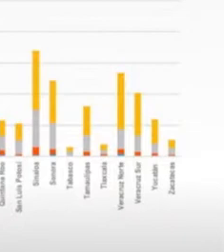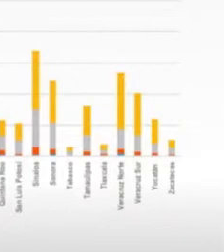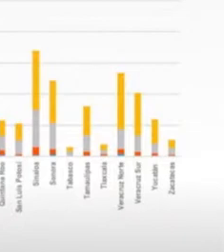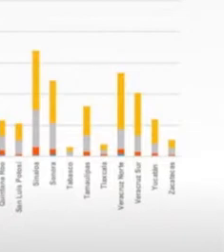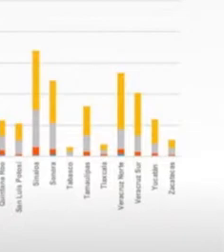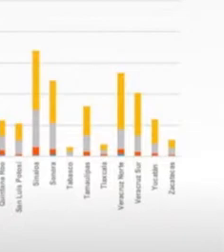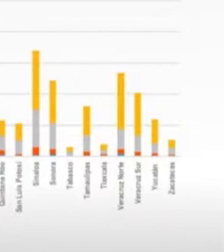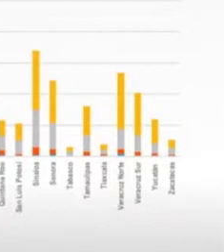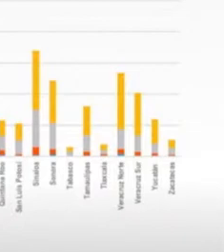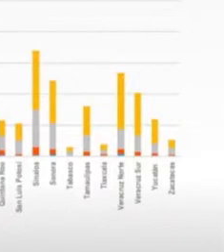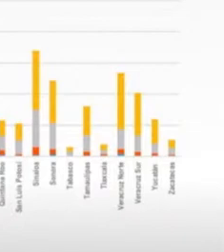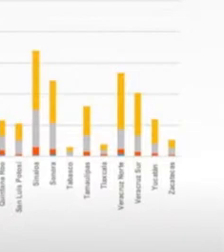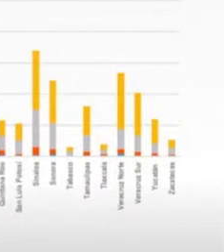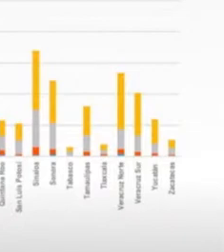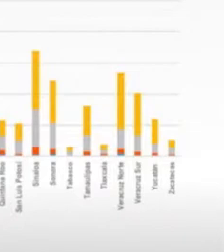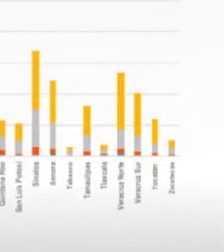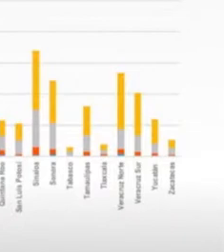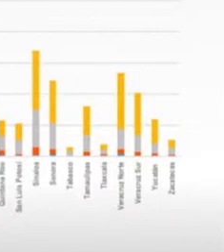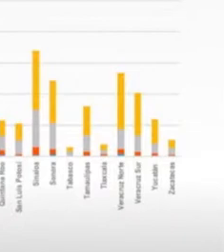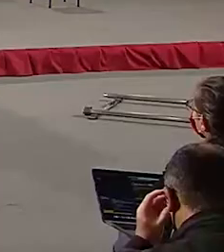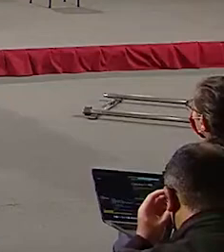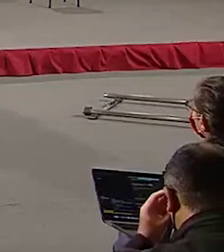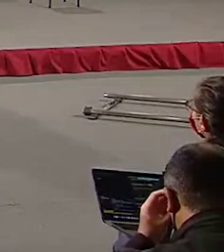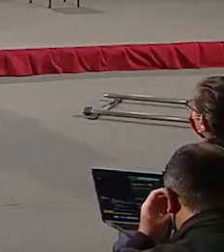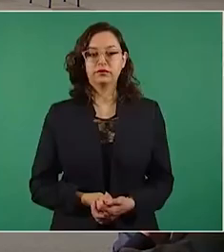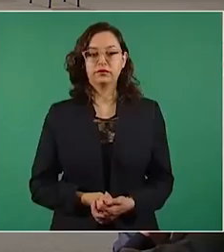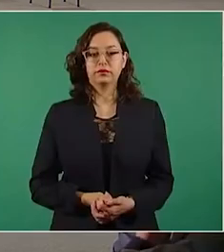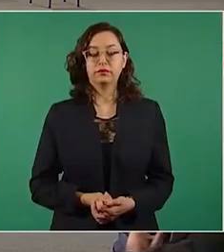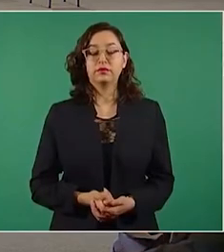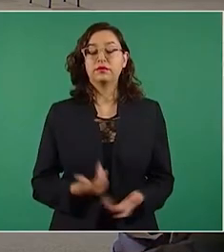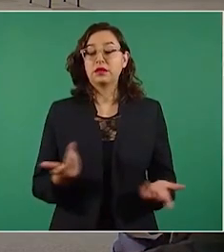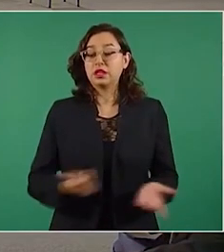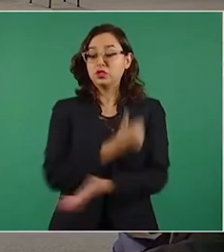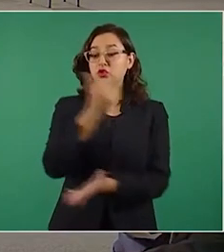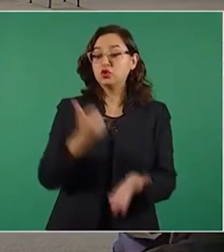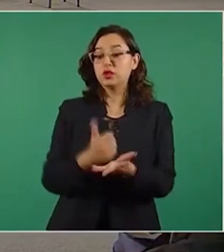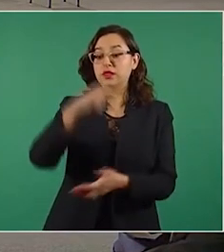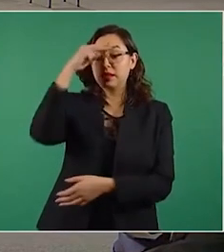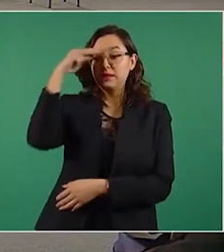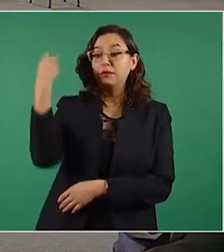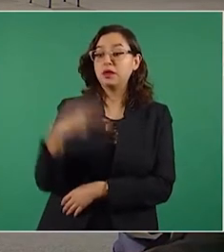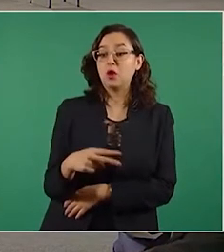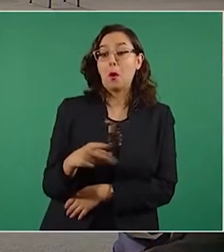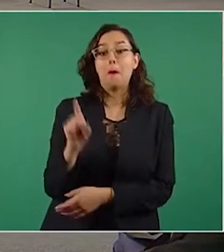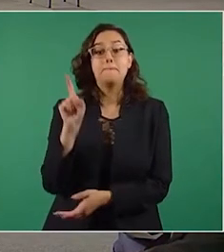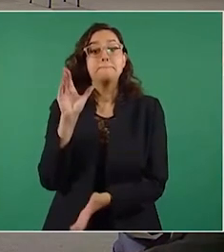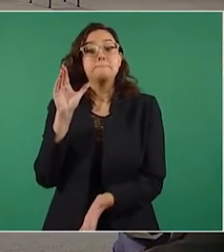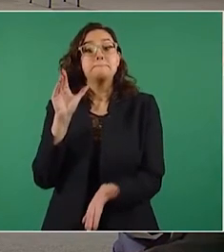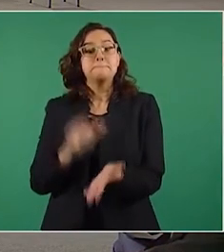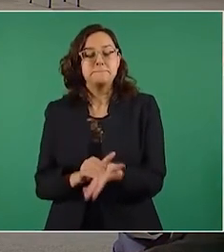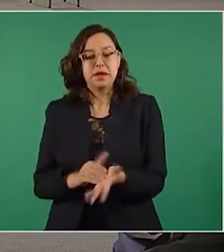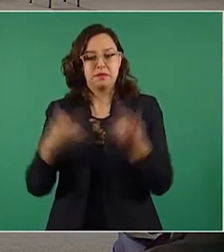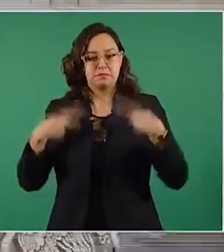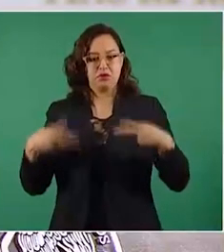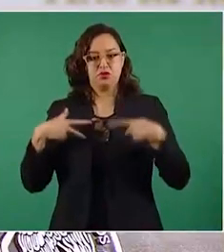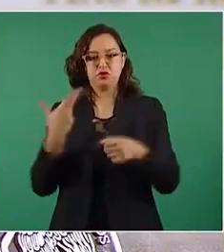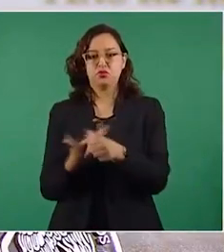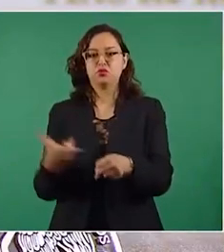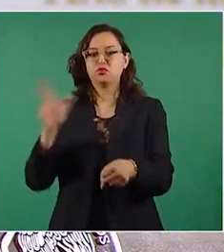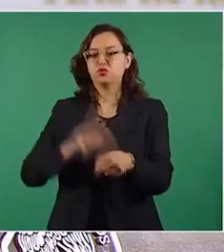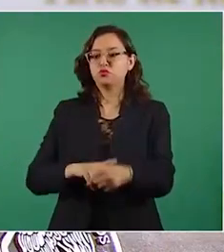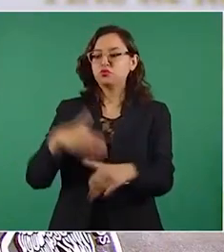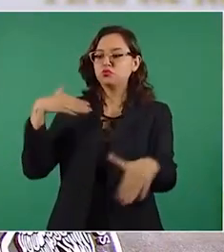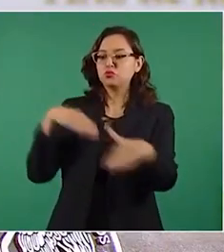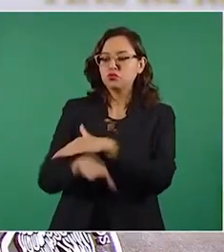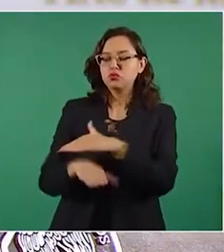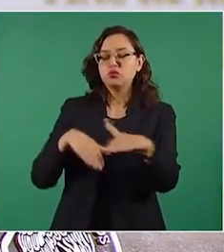1.019 hospitalizados en el IMSS, de los cuales apenas 17 personas son menores de 19 años, o